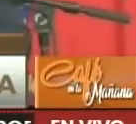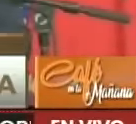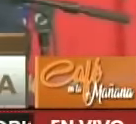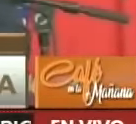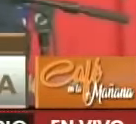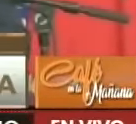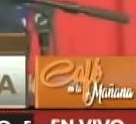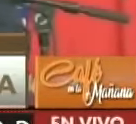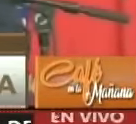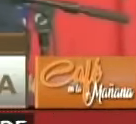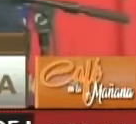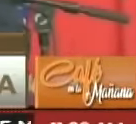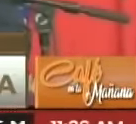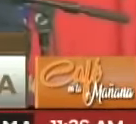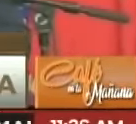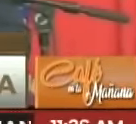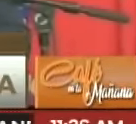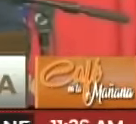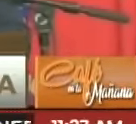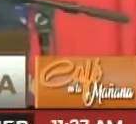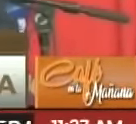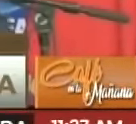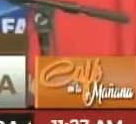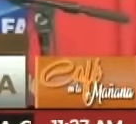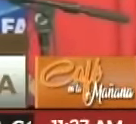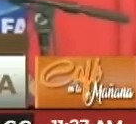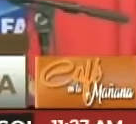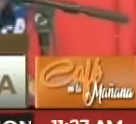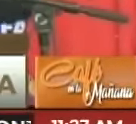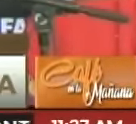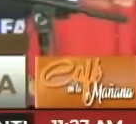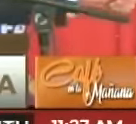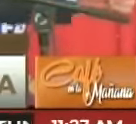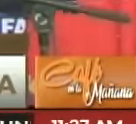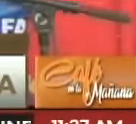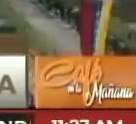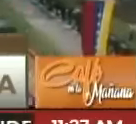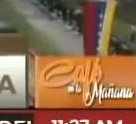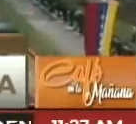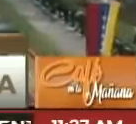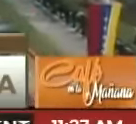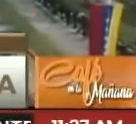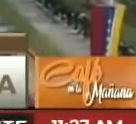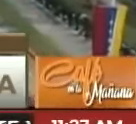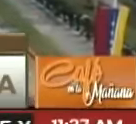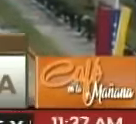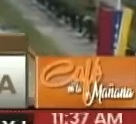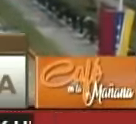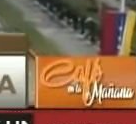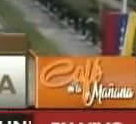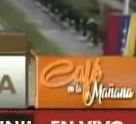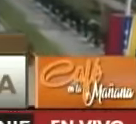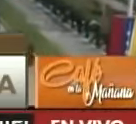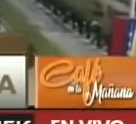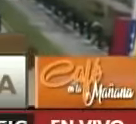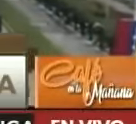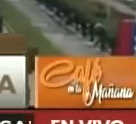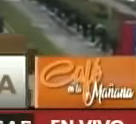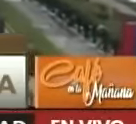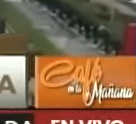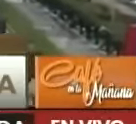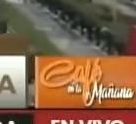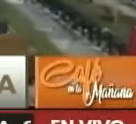caso, el referéndum del consultivo del 3 de diciembre. Pues la respuesta está acá en esta ilustre